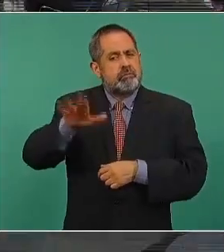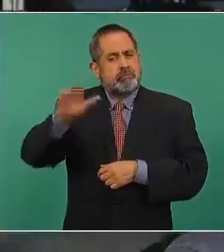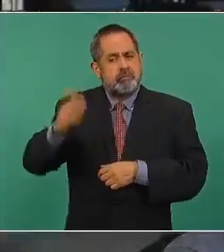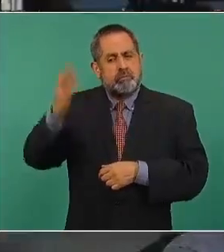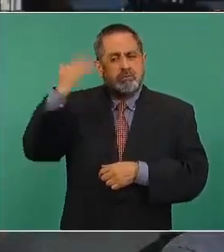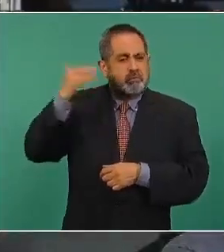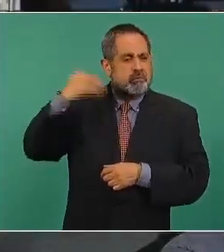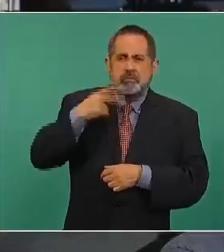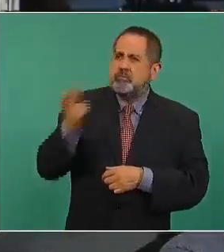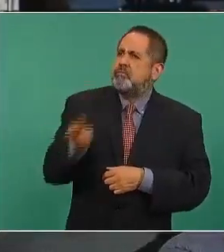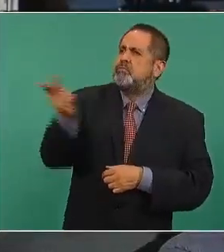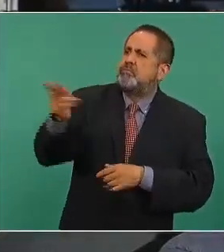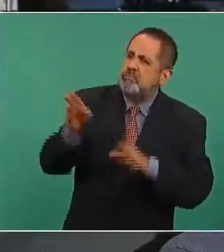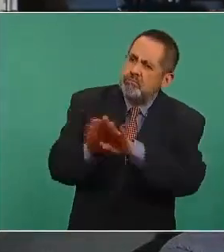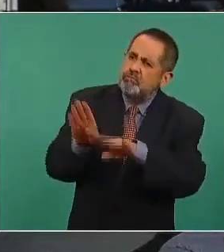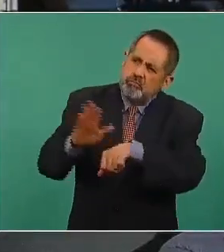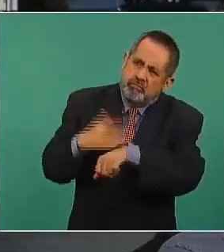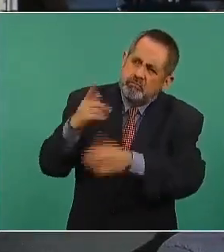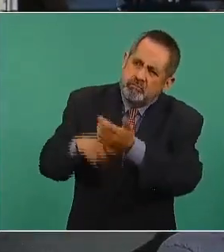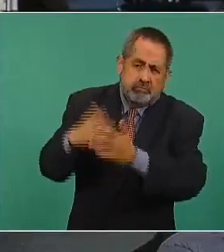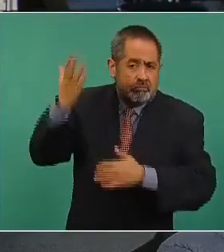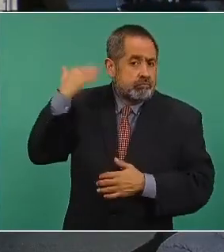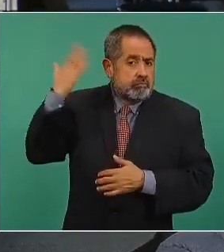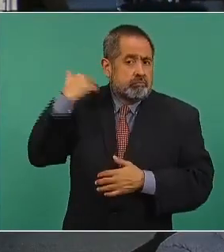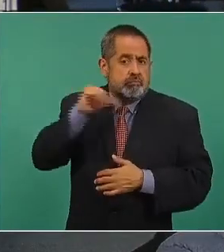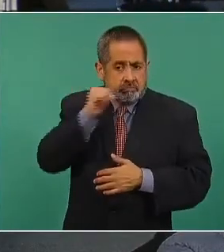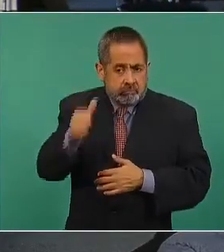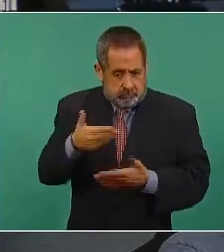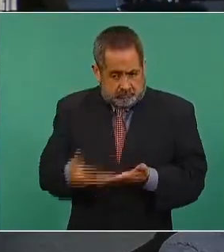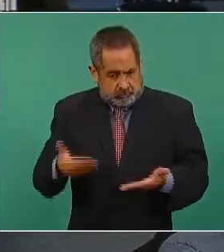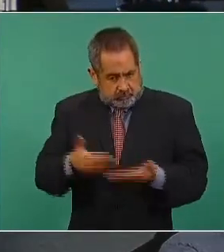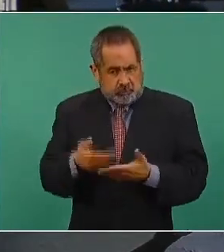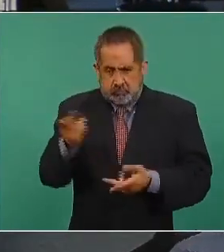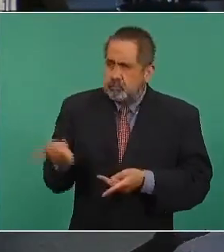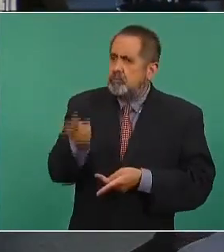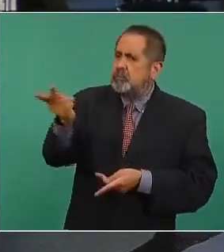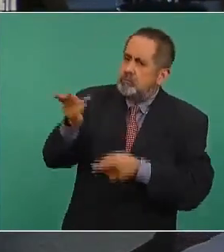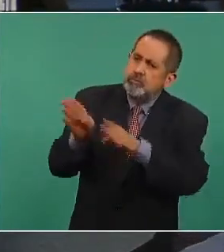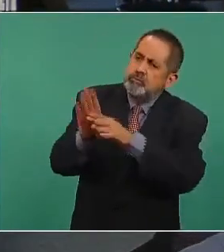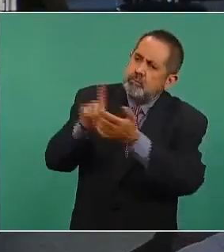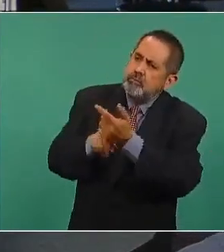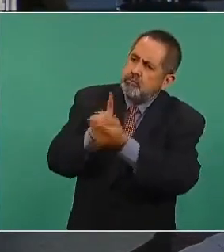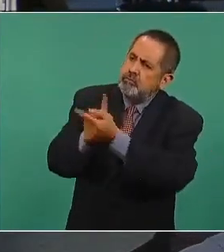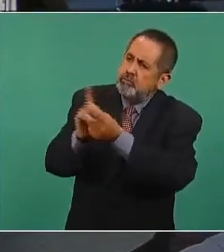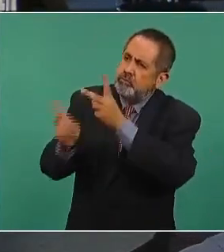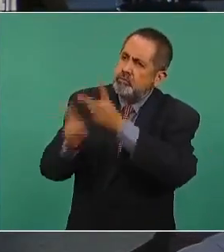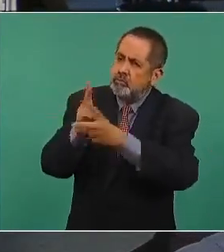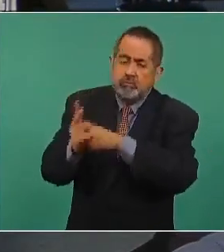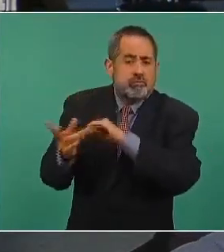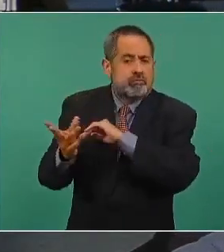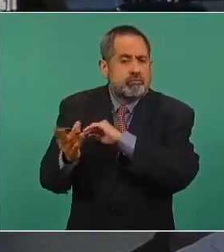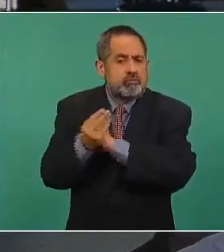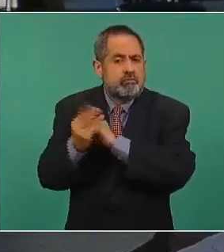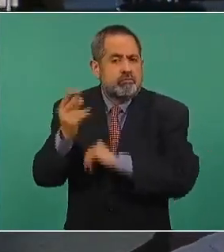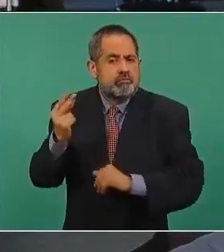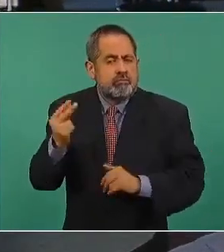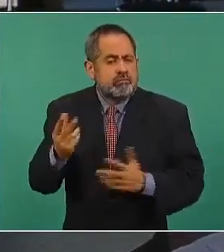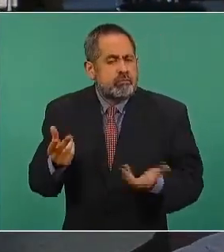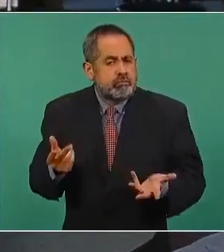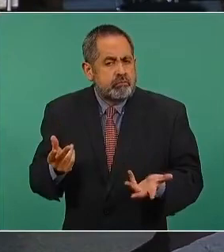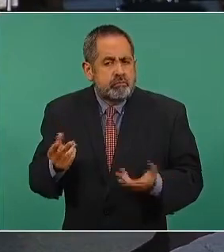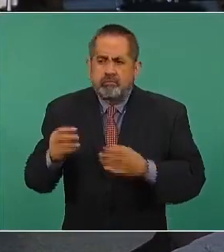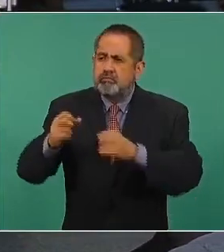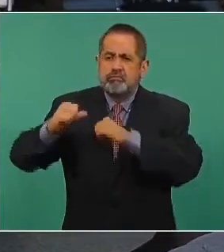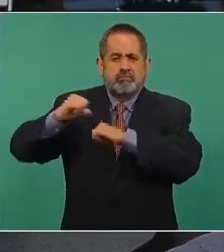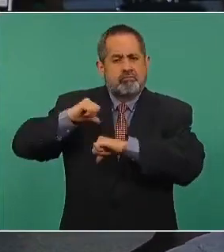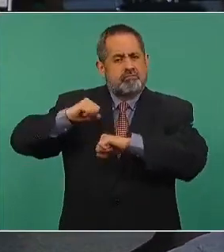les había cuestionado, ni siquiera se les había pues ido a solicitar alguna entrevista o algo. Son